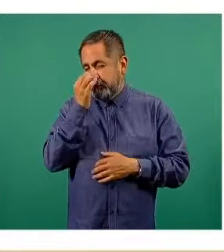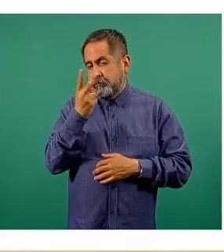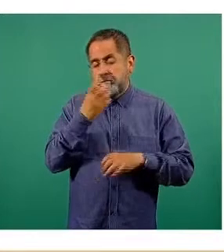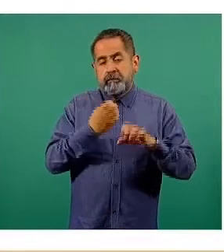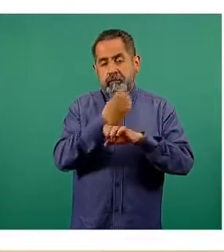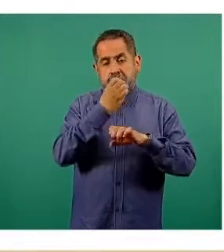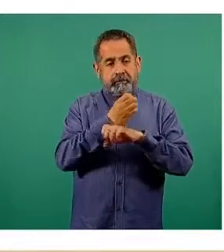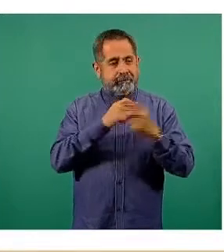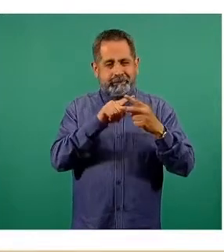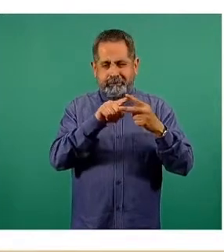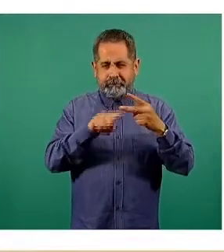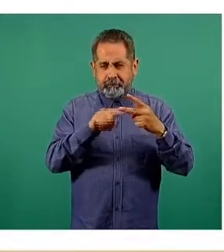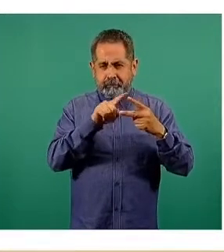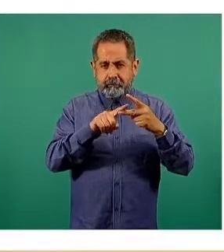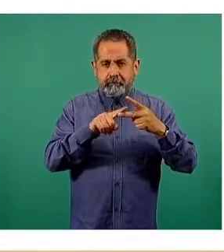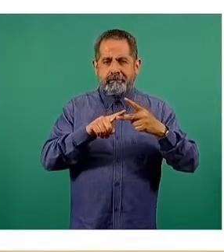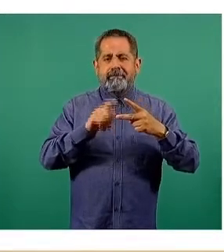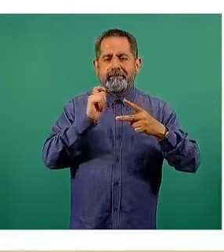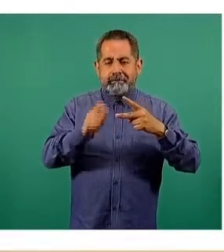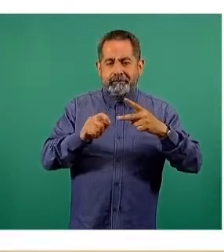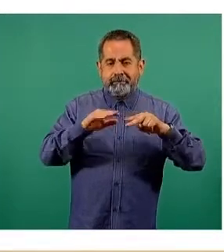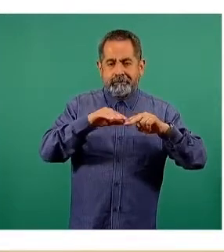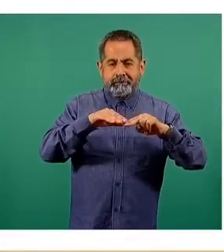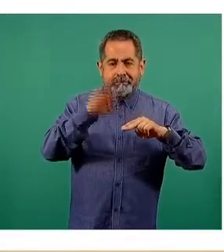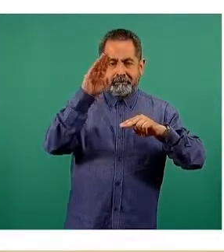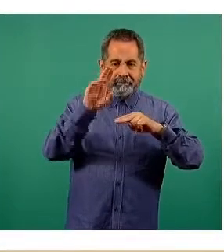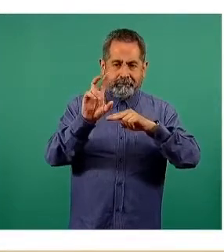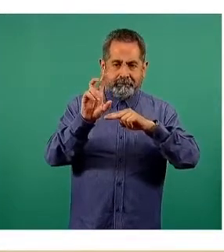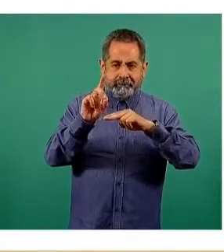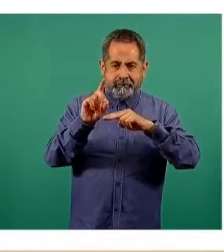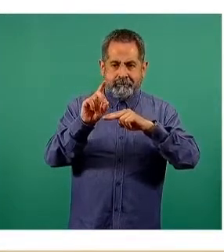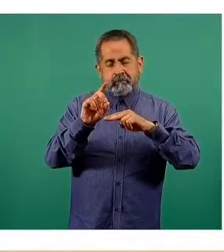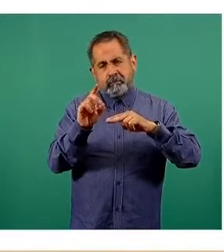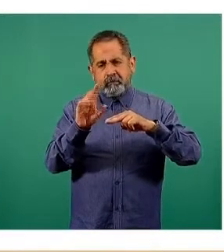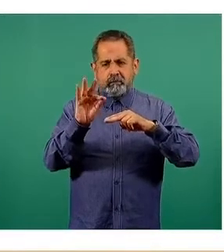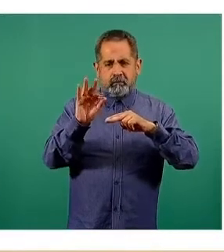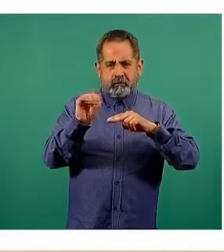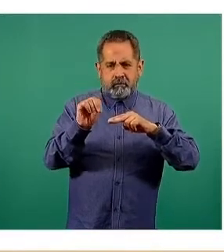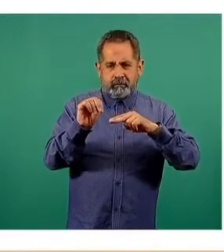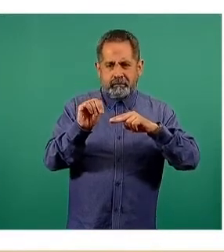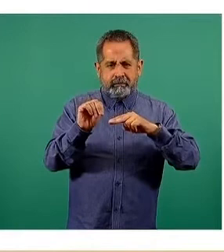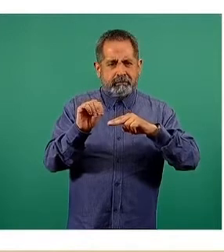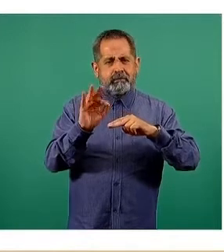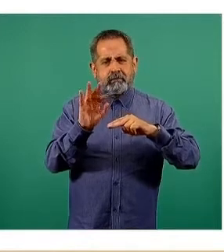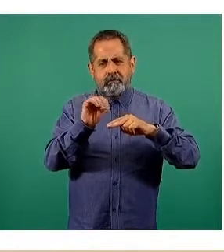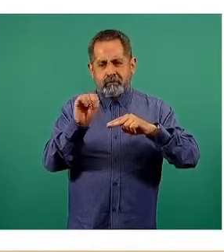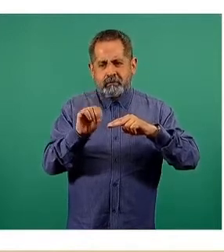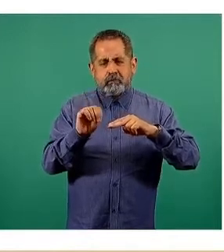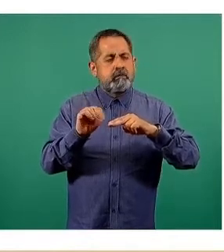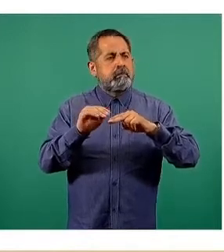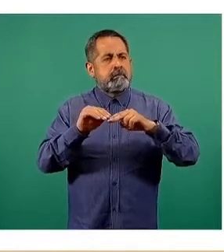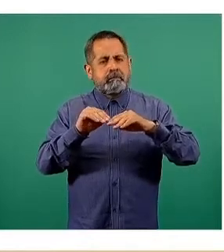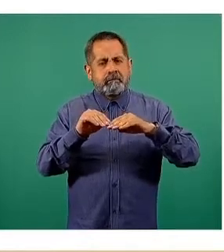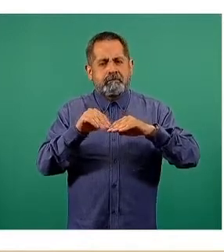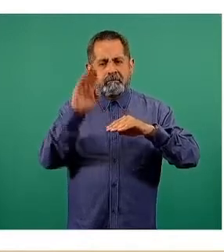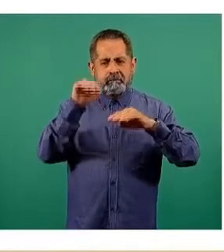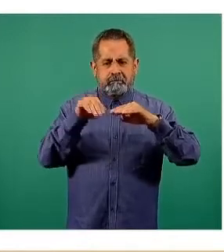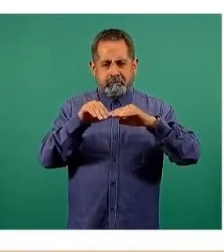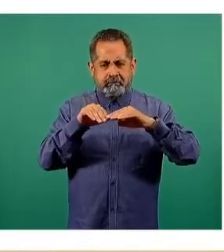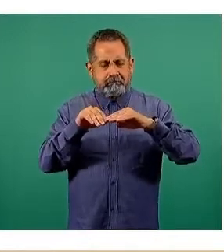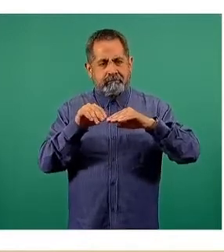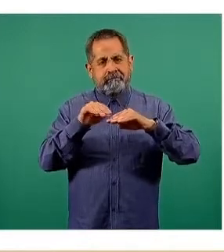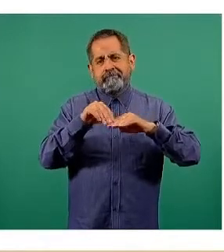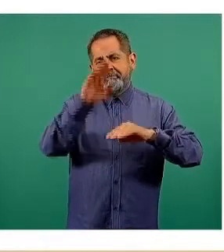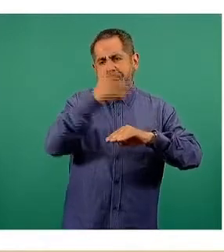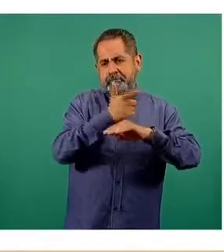federativas mantendrían una ocupación entre el 30 y 49, de hecho pegadas a la basal del 30%, que son Chihuahua